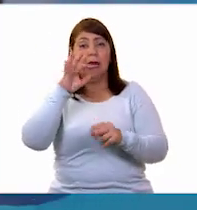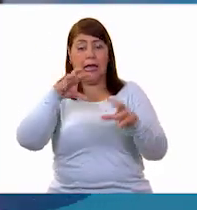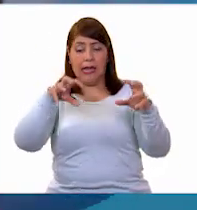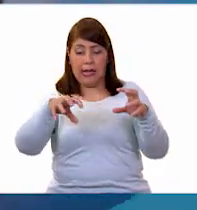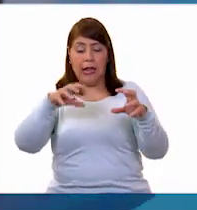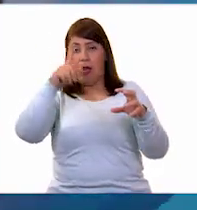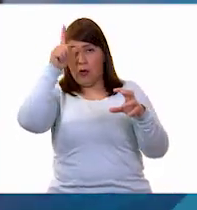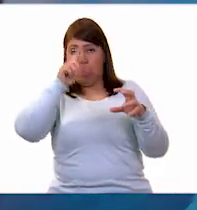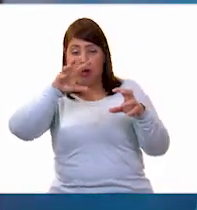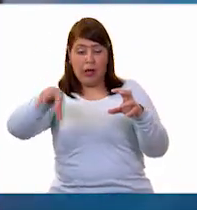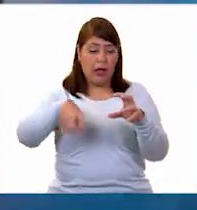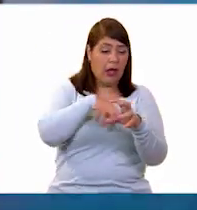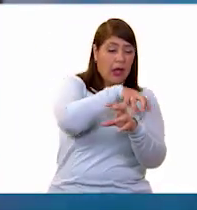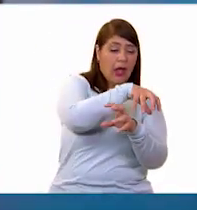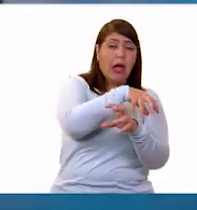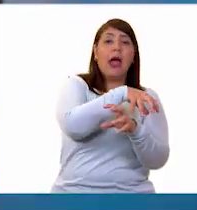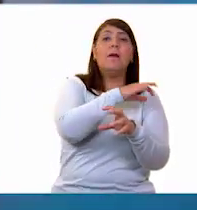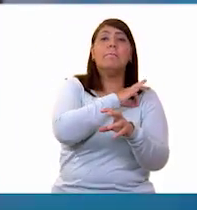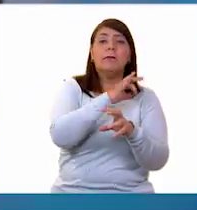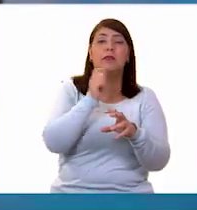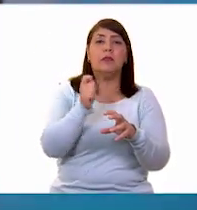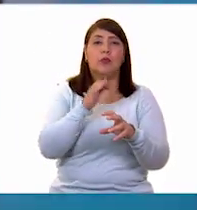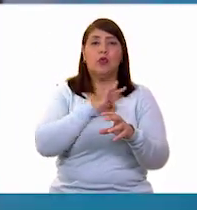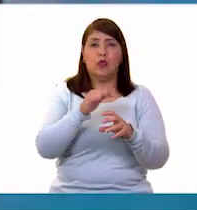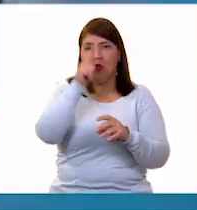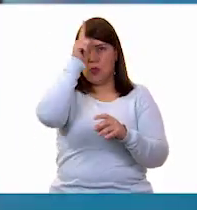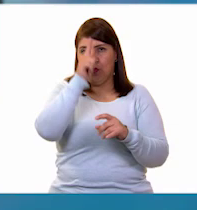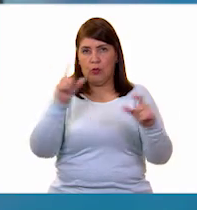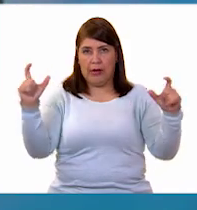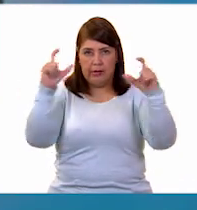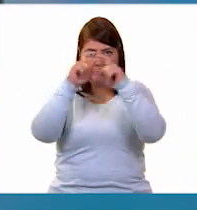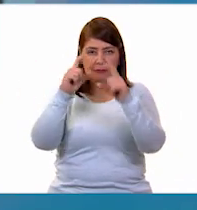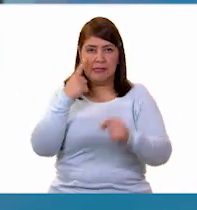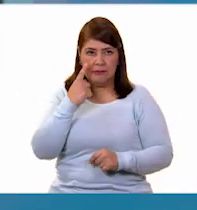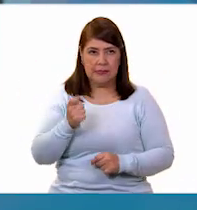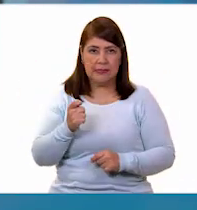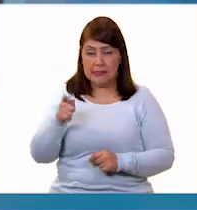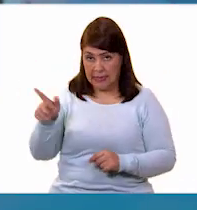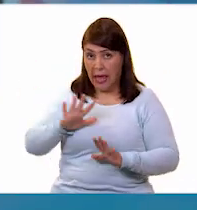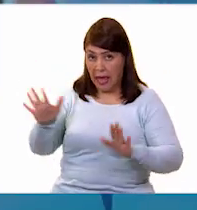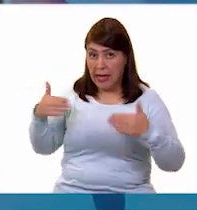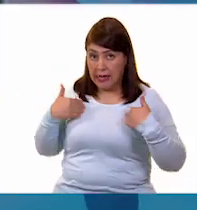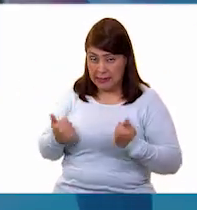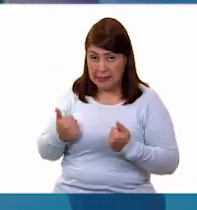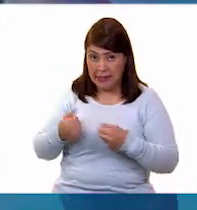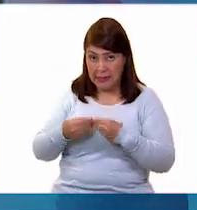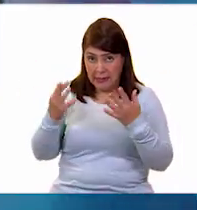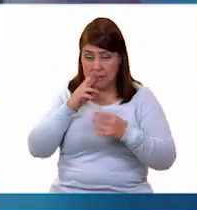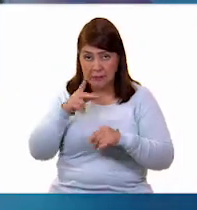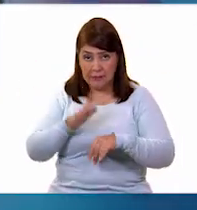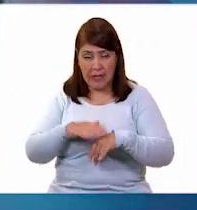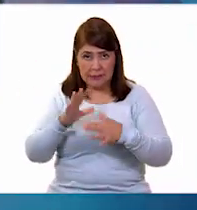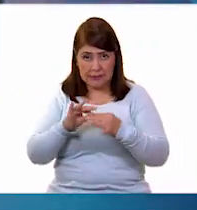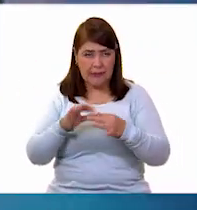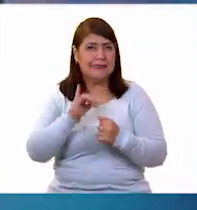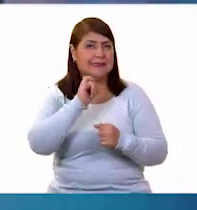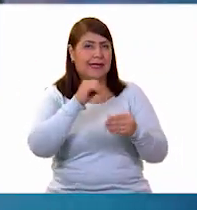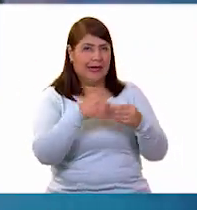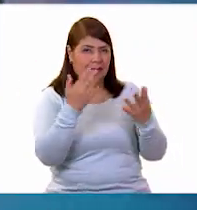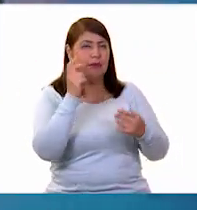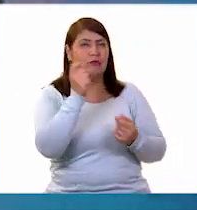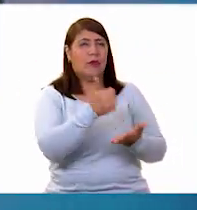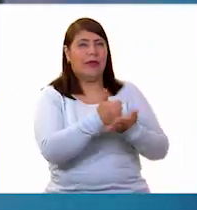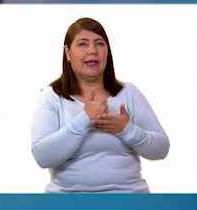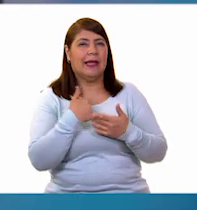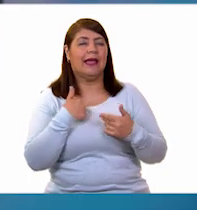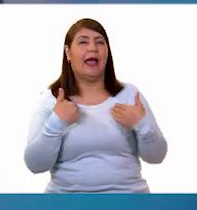pone entre el Sol y la Luna, se le llama eclipse lunar. Masari, ¿ya comprendiste mejor este tema? Sí, Muay, muchísimas gracias por